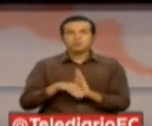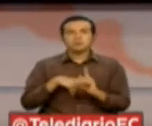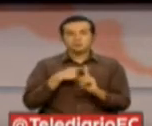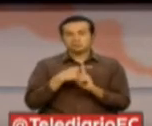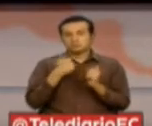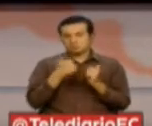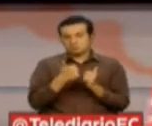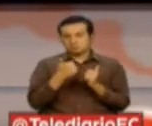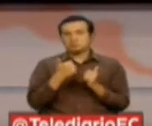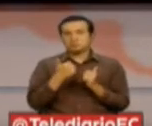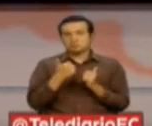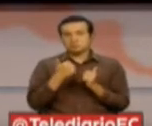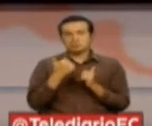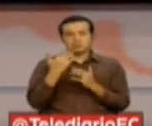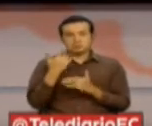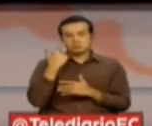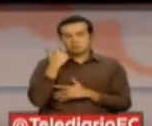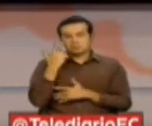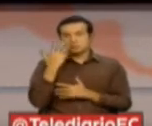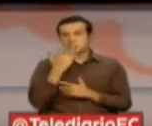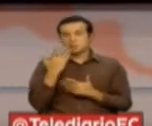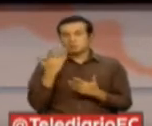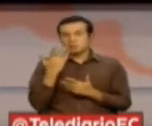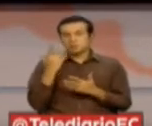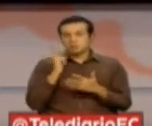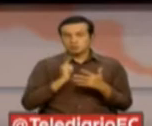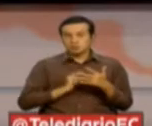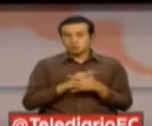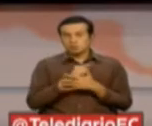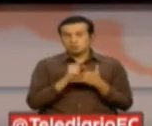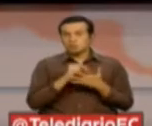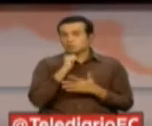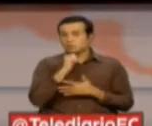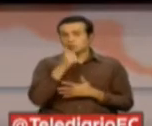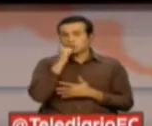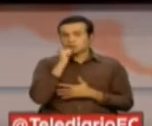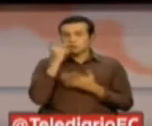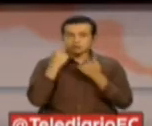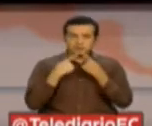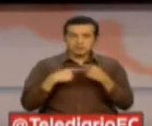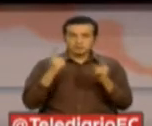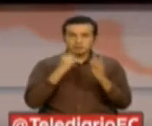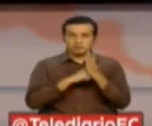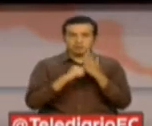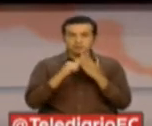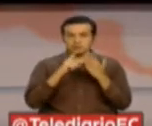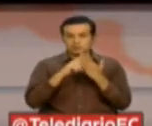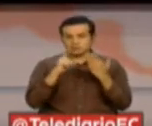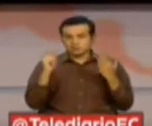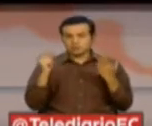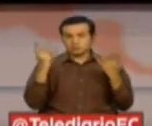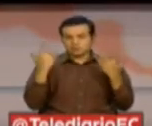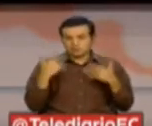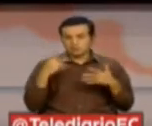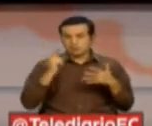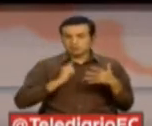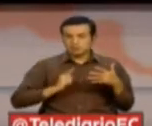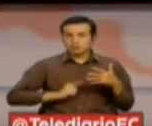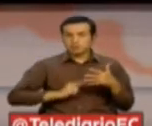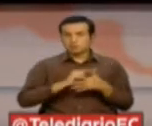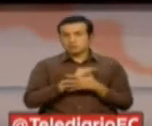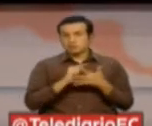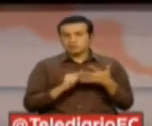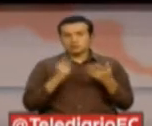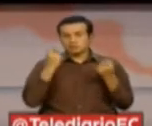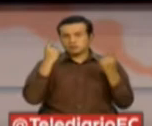le da fuerza nuevamente a espera de conocer los detalles pero el día de ayer luego de la presentación de la ministra de finanzas y luego de detallar un poco más ahí